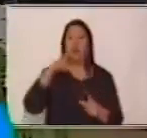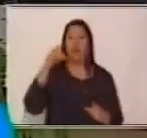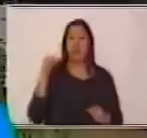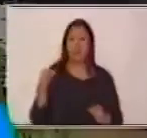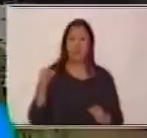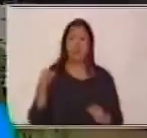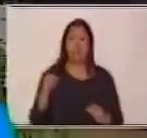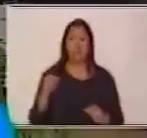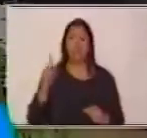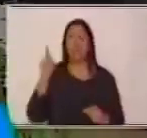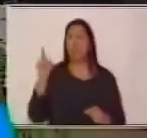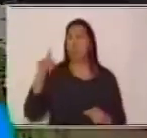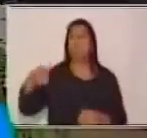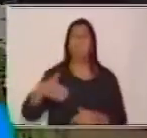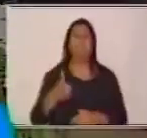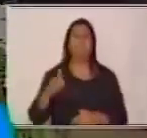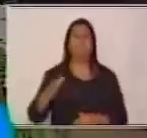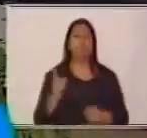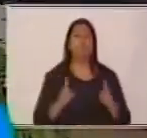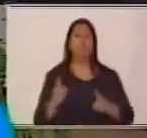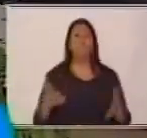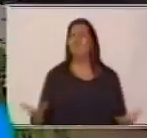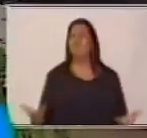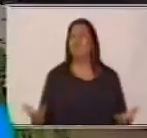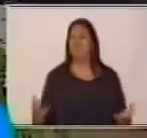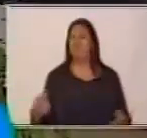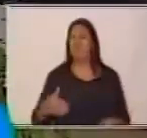¿Qué se te ocurre con pez?